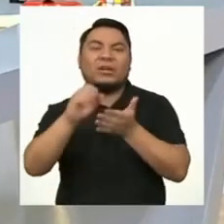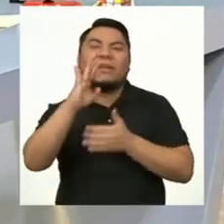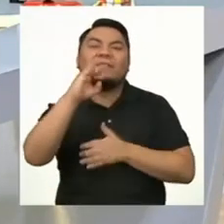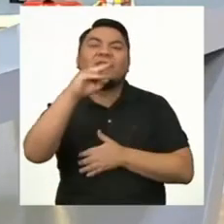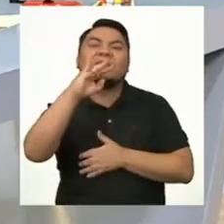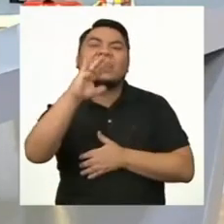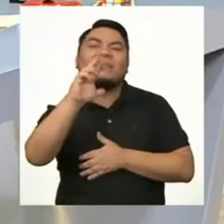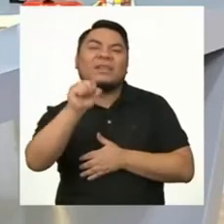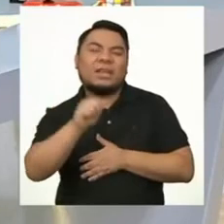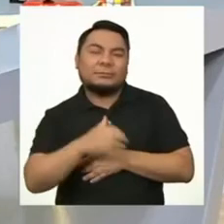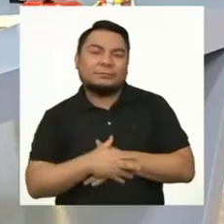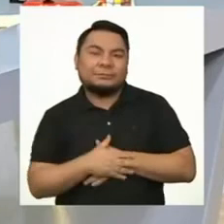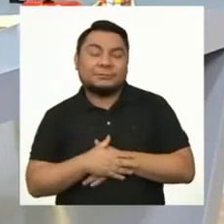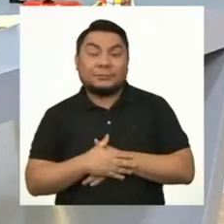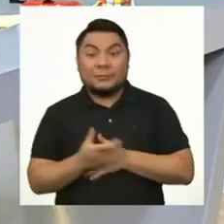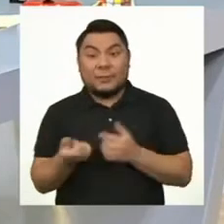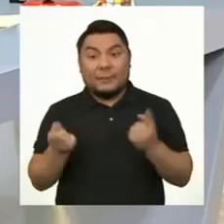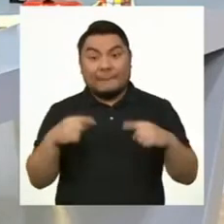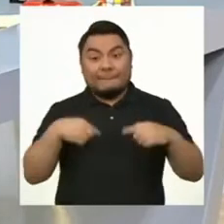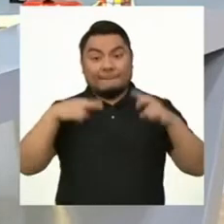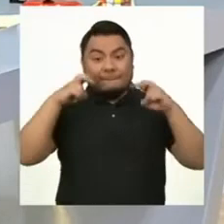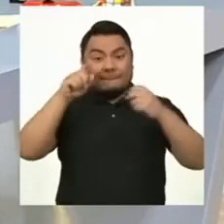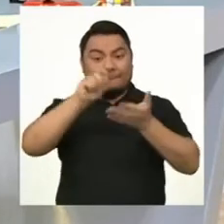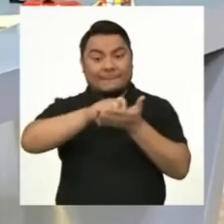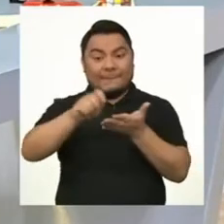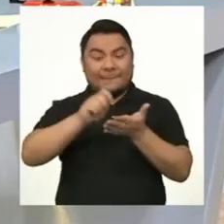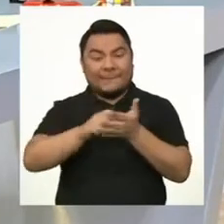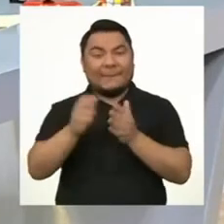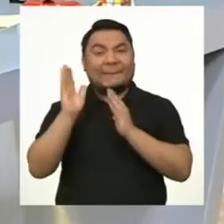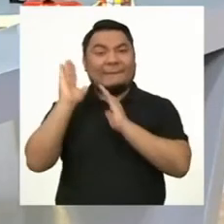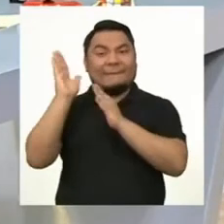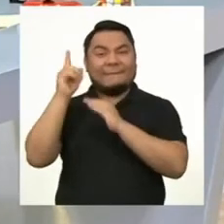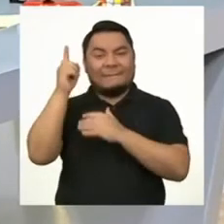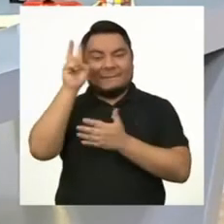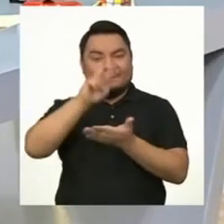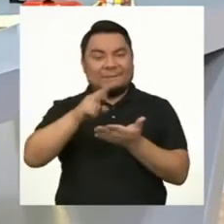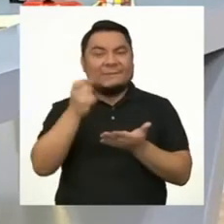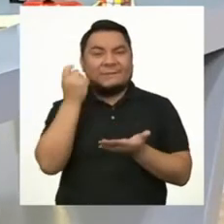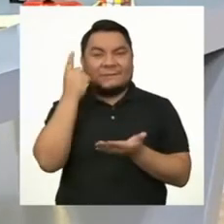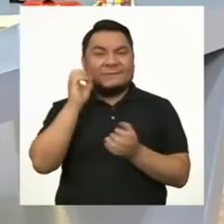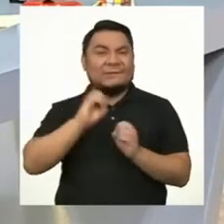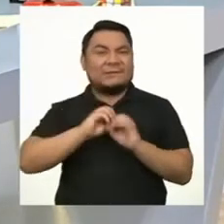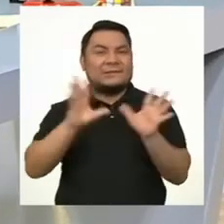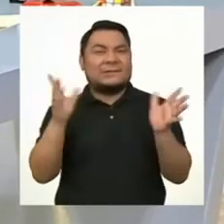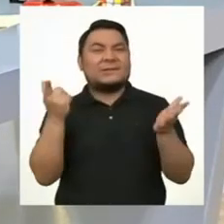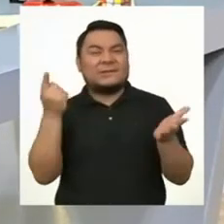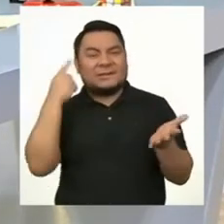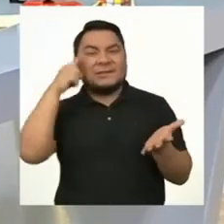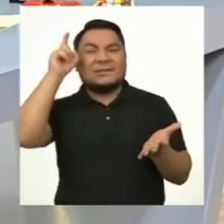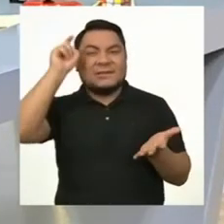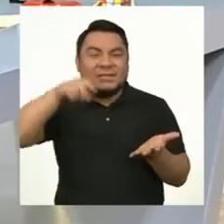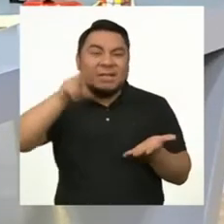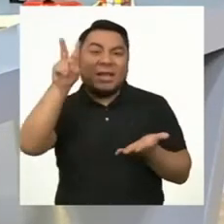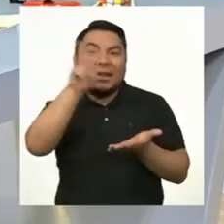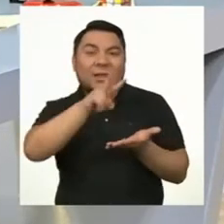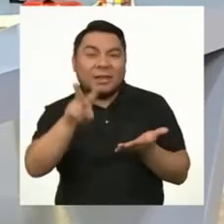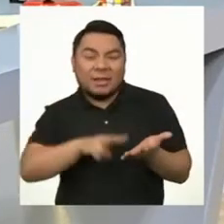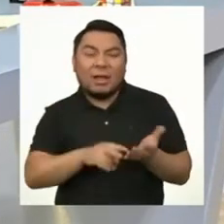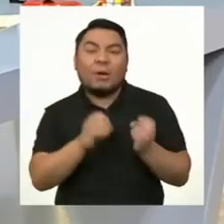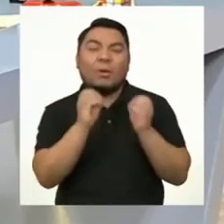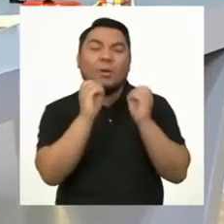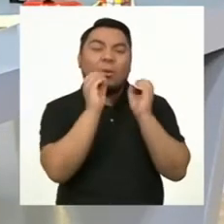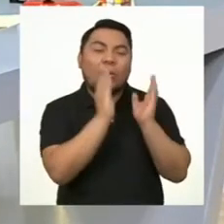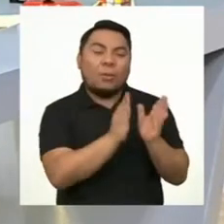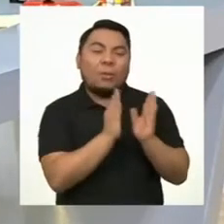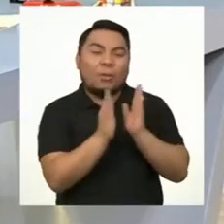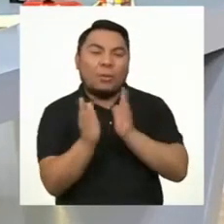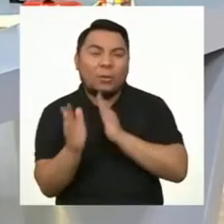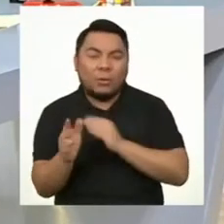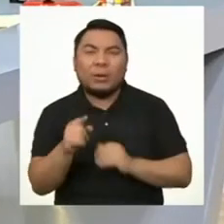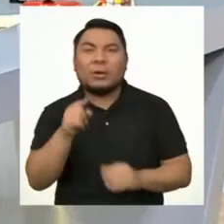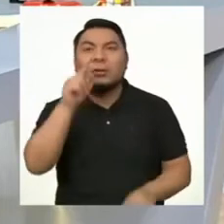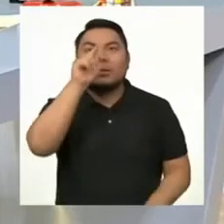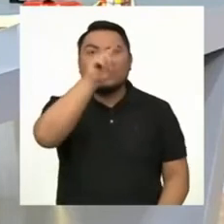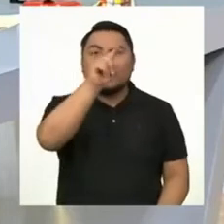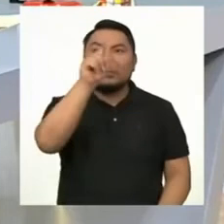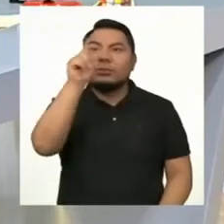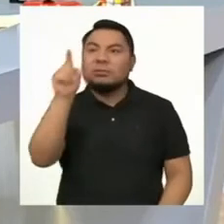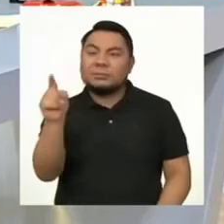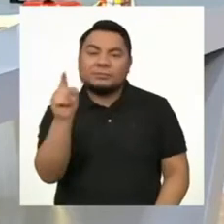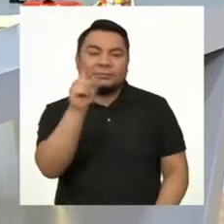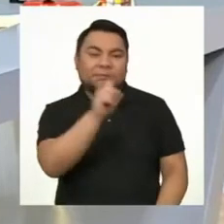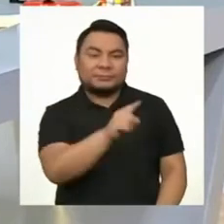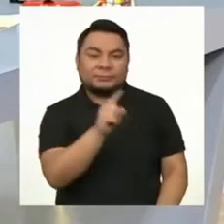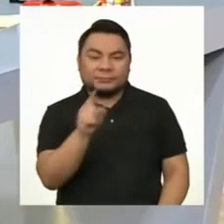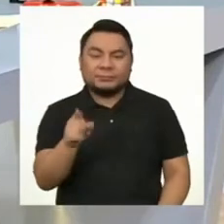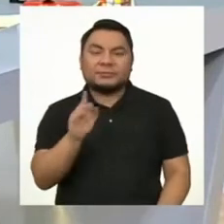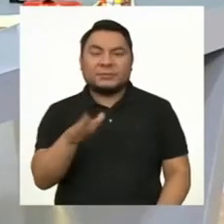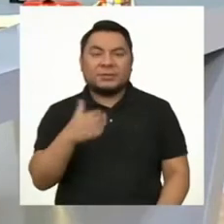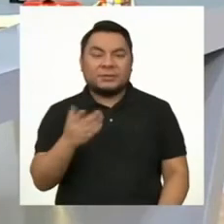Cuando analizamos un texto expositivo para entenderlo bien, debemos leerlo en orden, seguir la secuencia de ideas